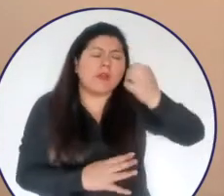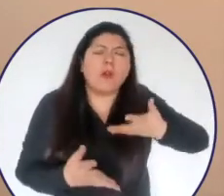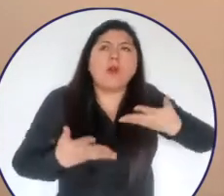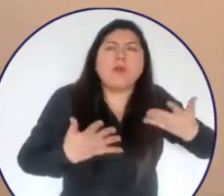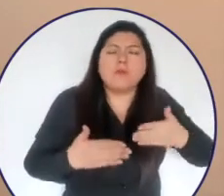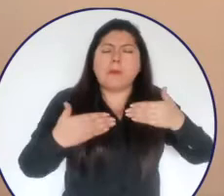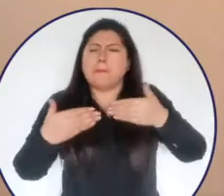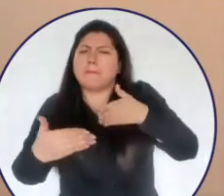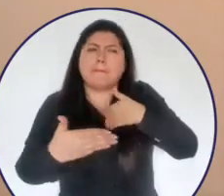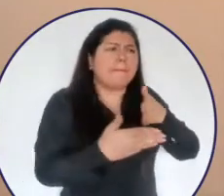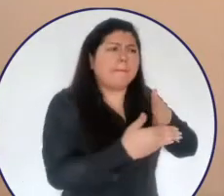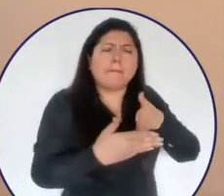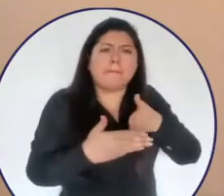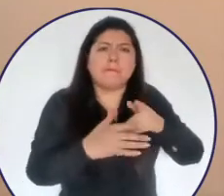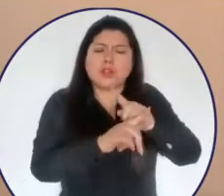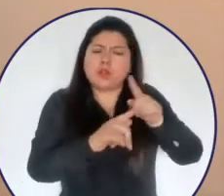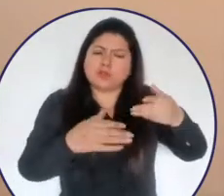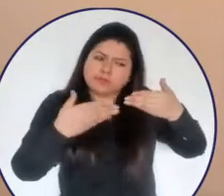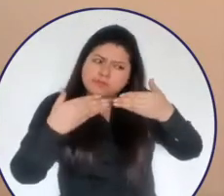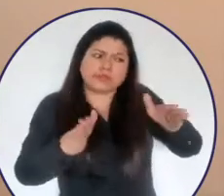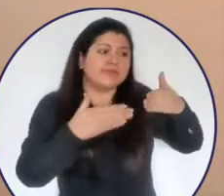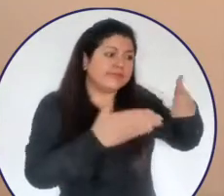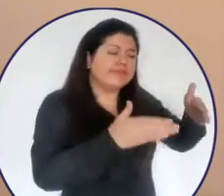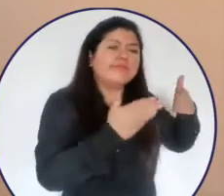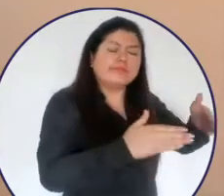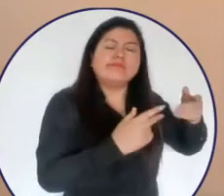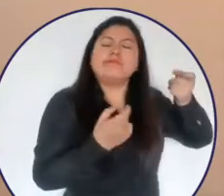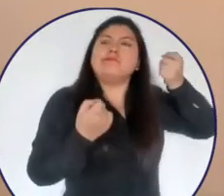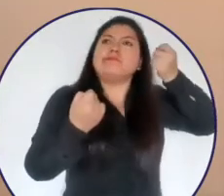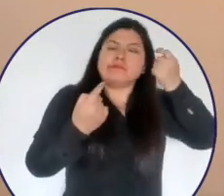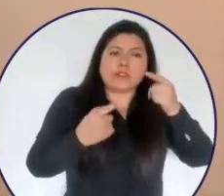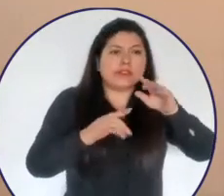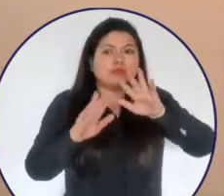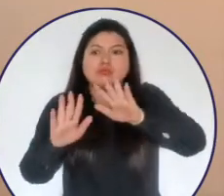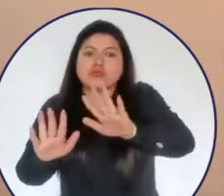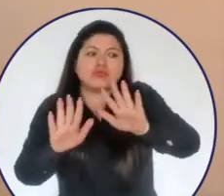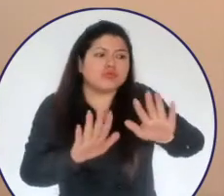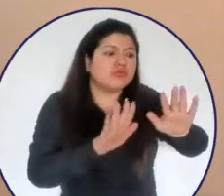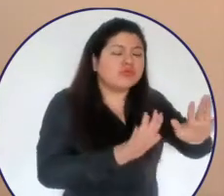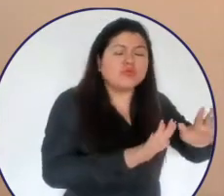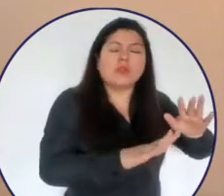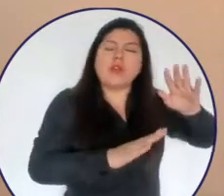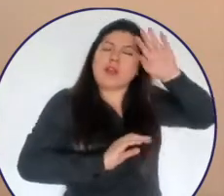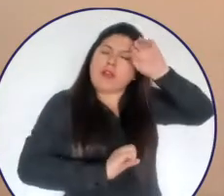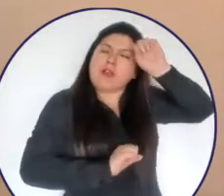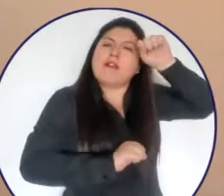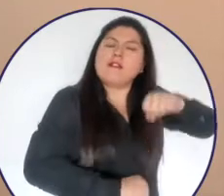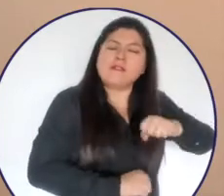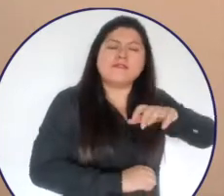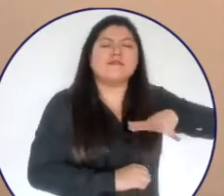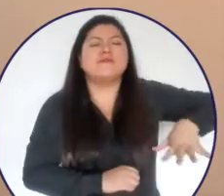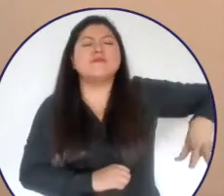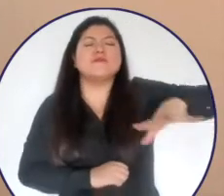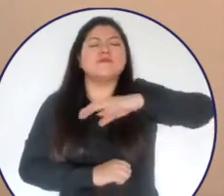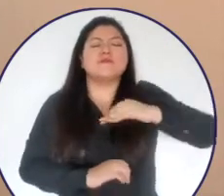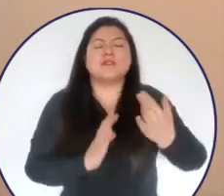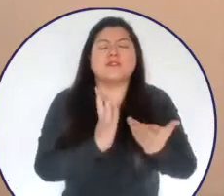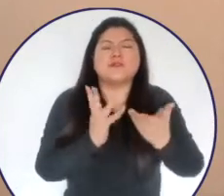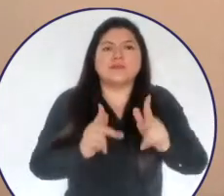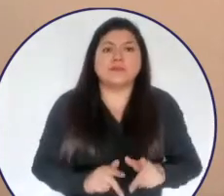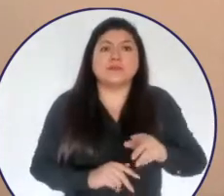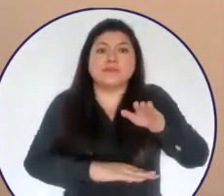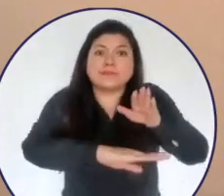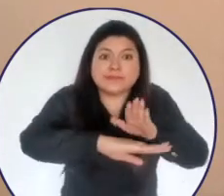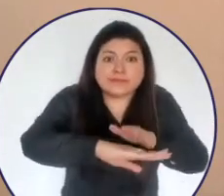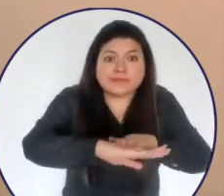una propuesta pedagógica que invita a eliminar las barreras para el aprendizaje e invita a reconocer